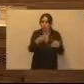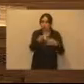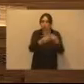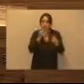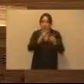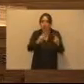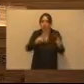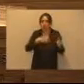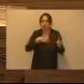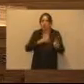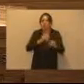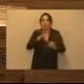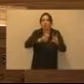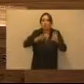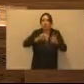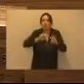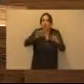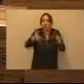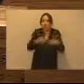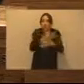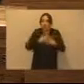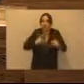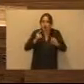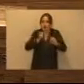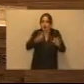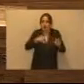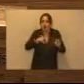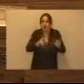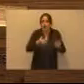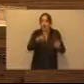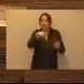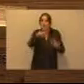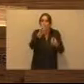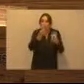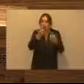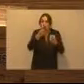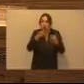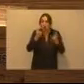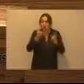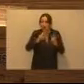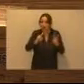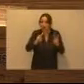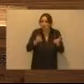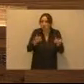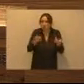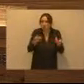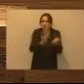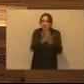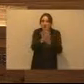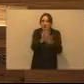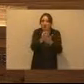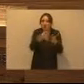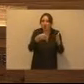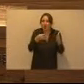en cualquier buscador de los conocidos y pueden ser consultados también en cualquier servicio de admisión,